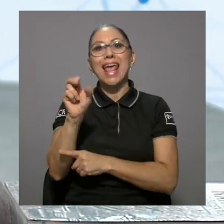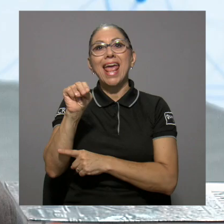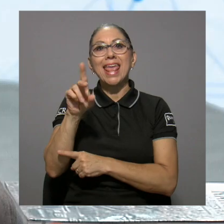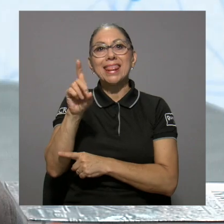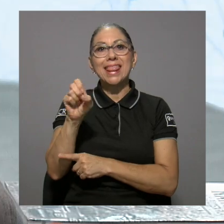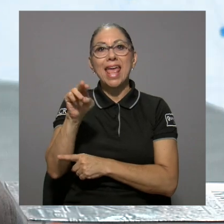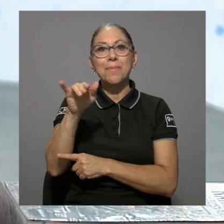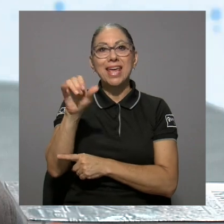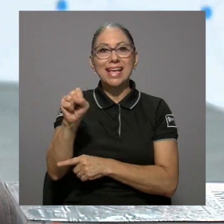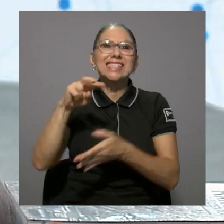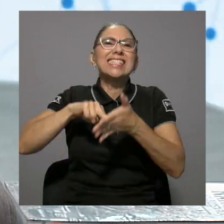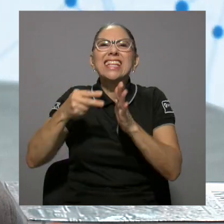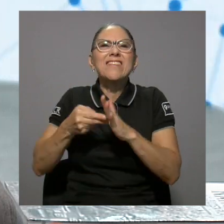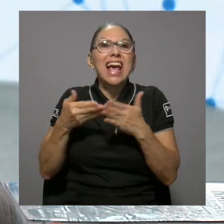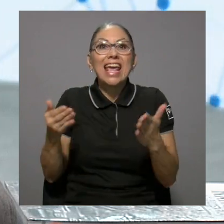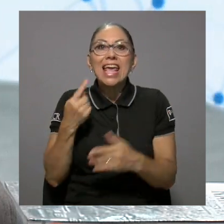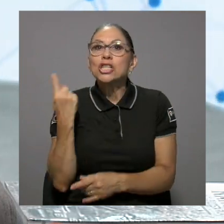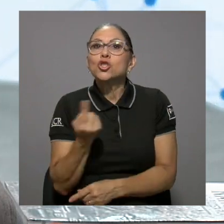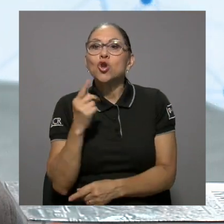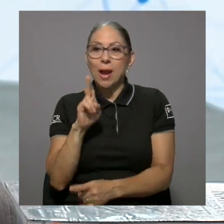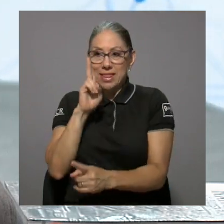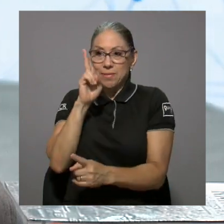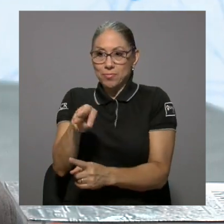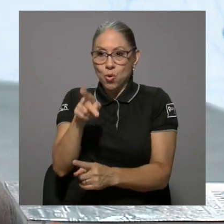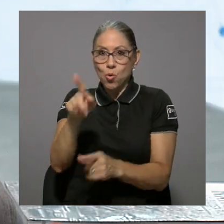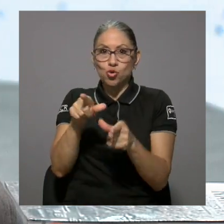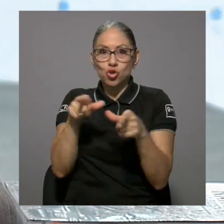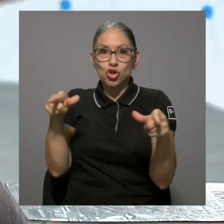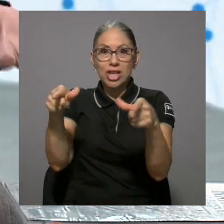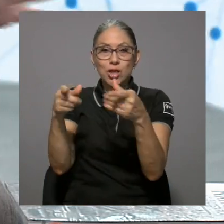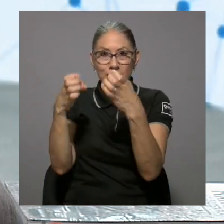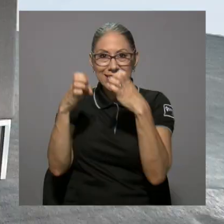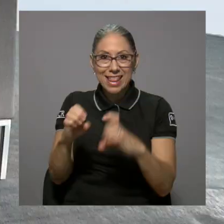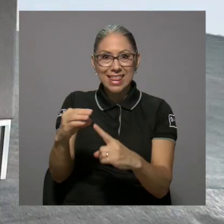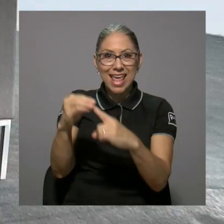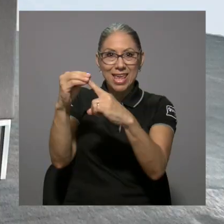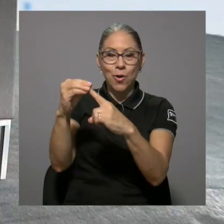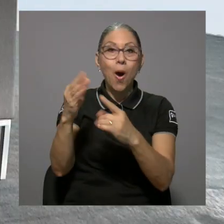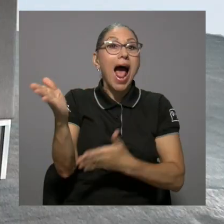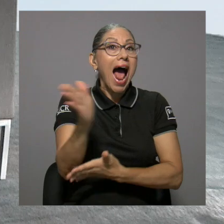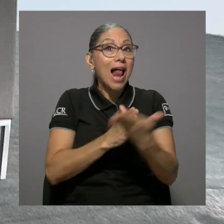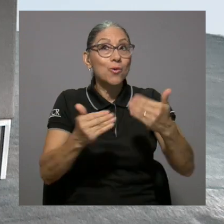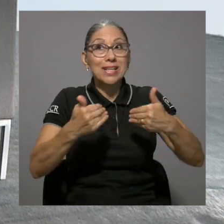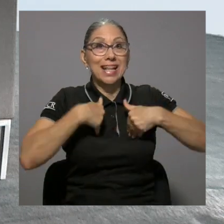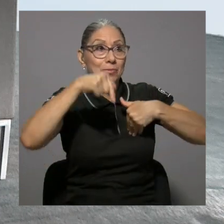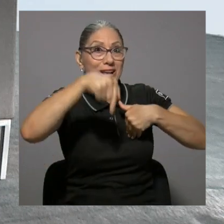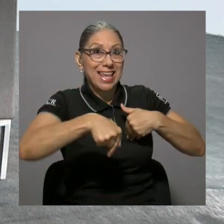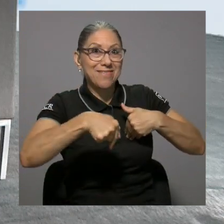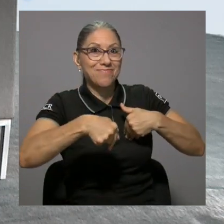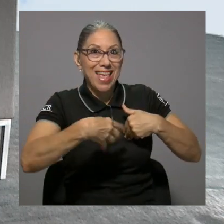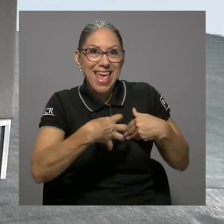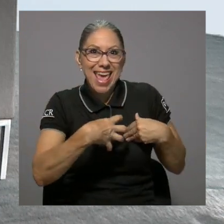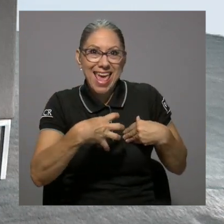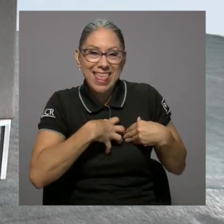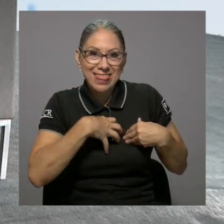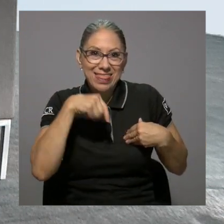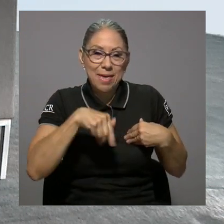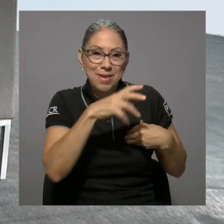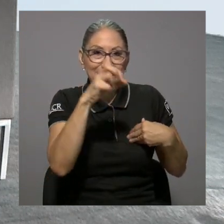sitio estratégico ocurren. Entonces hay algunas que tenemos aquí endémicas de Costa Rica o